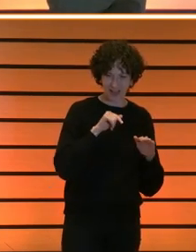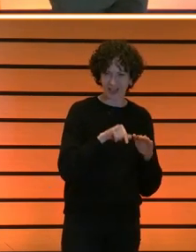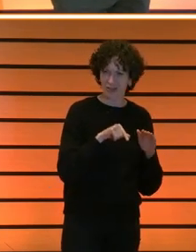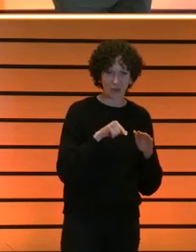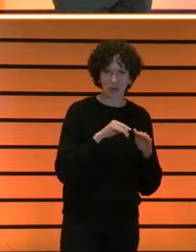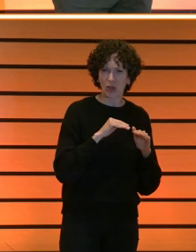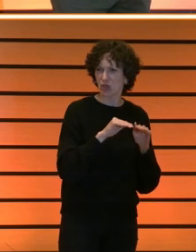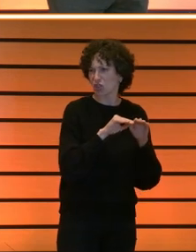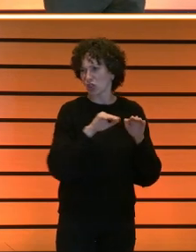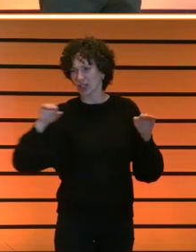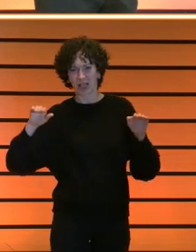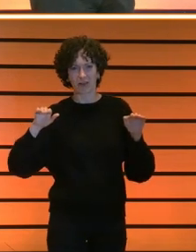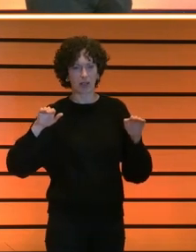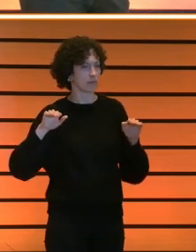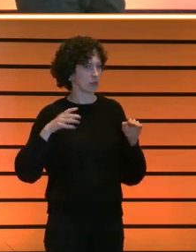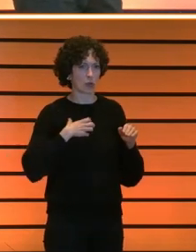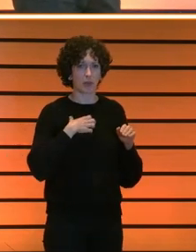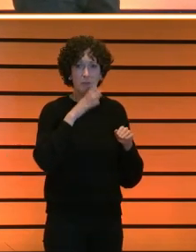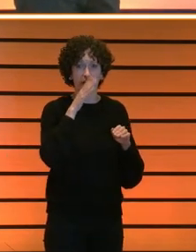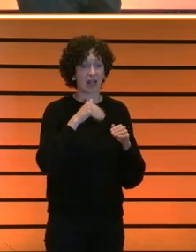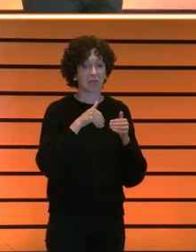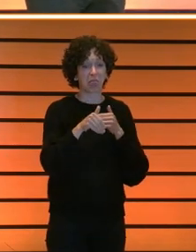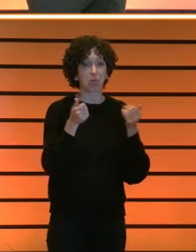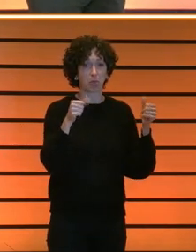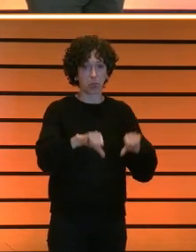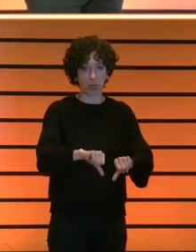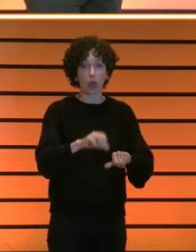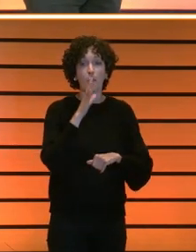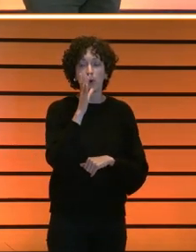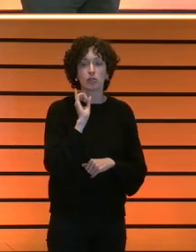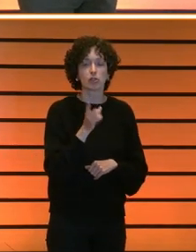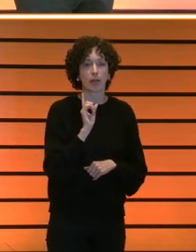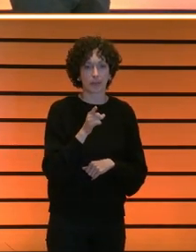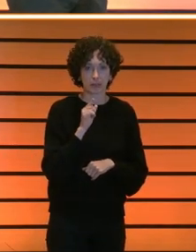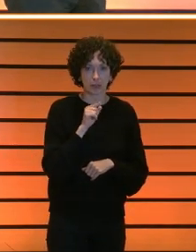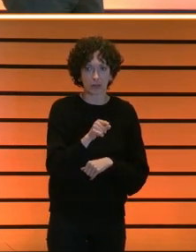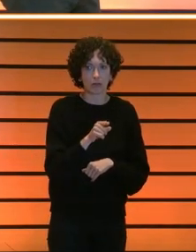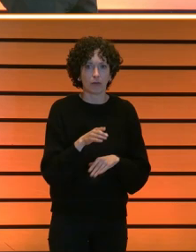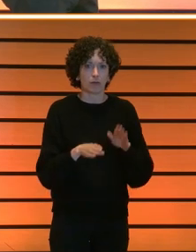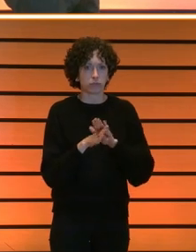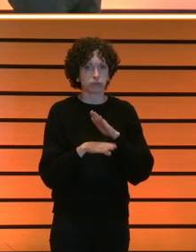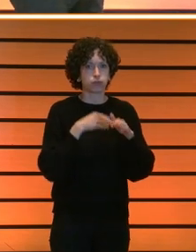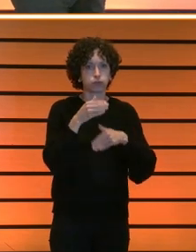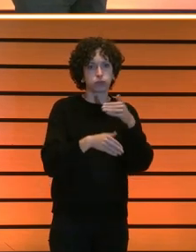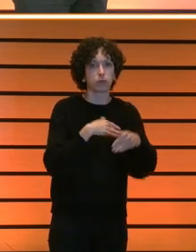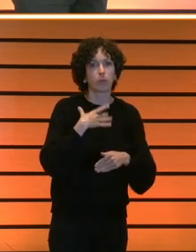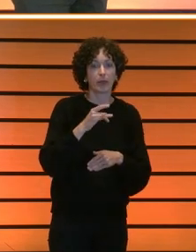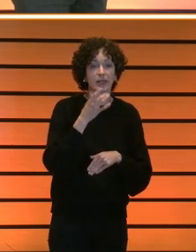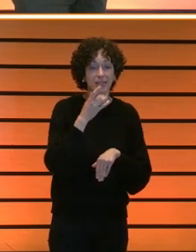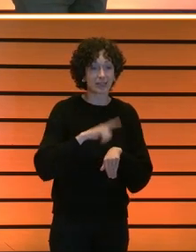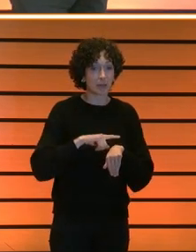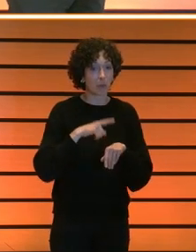en el tiempo se extinguirá porque solo se puede sobrevivir si en el medio plazo